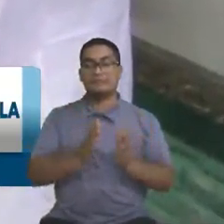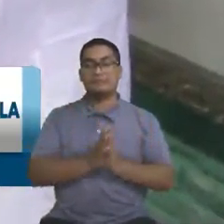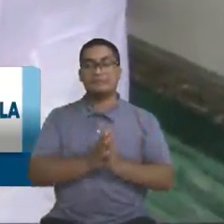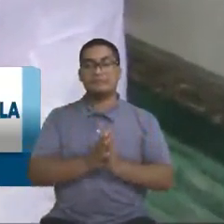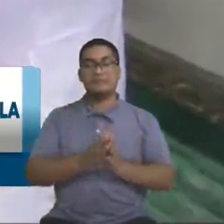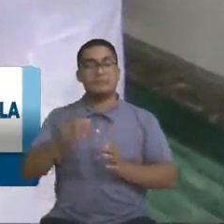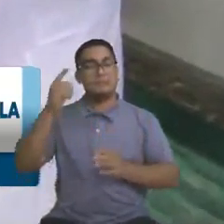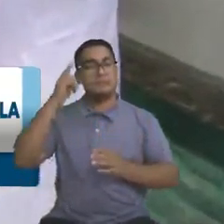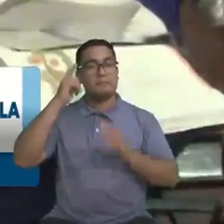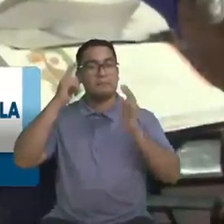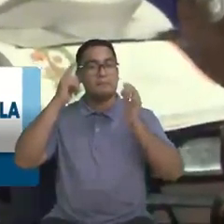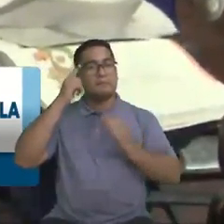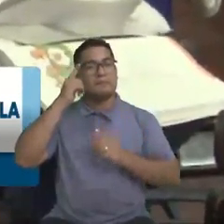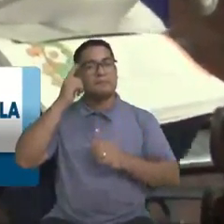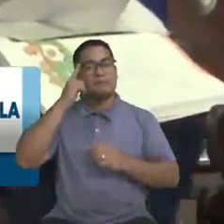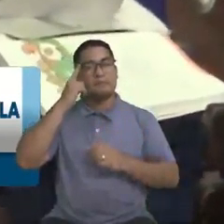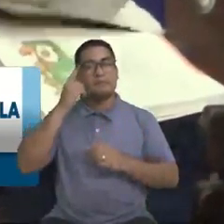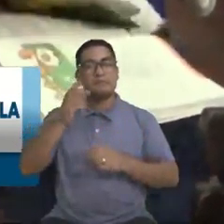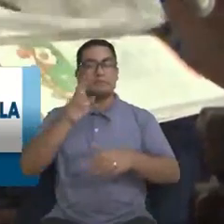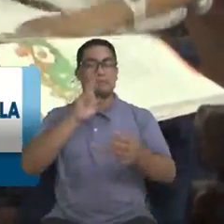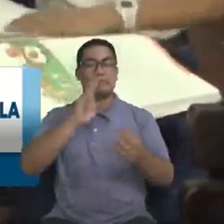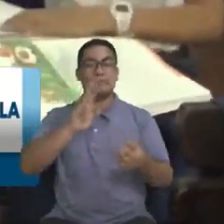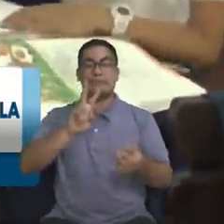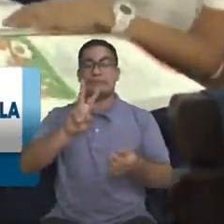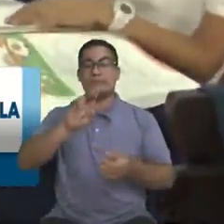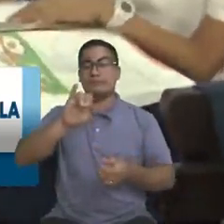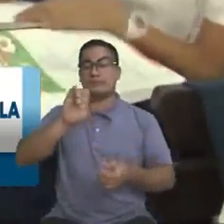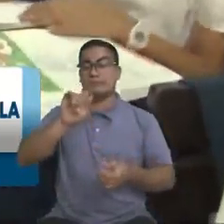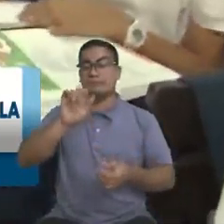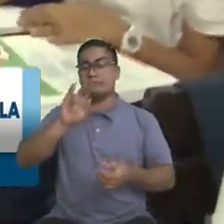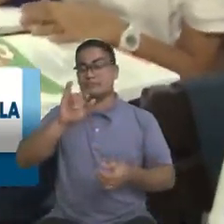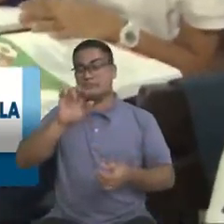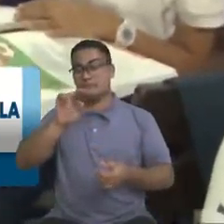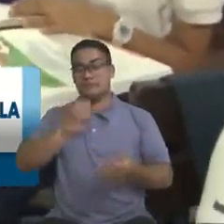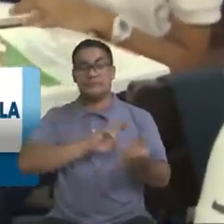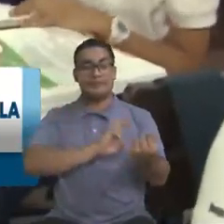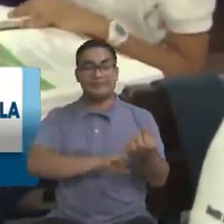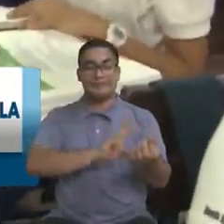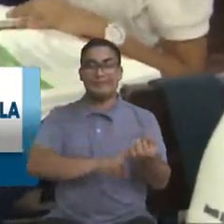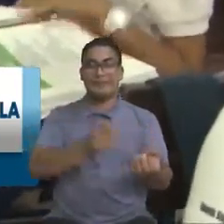Se le brindan orientaciones y se brindan,